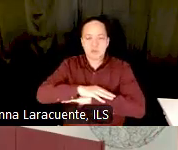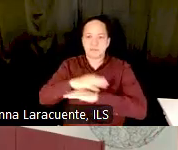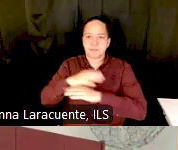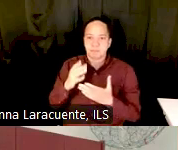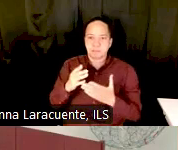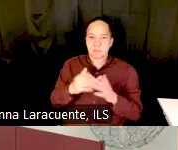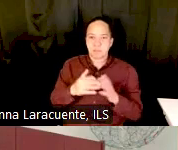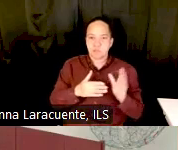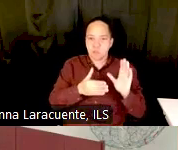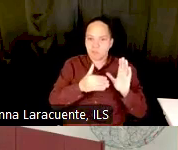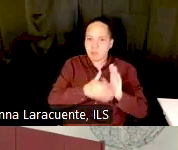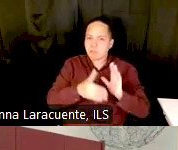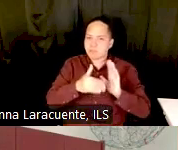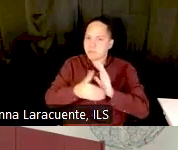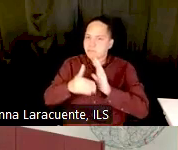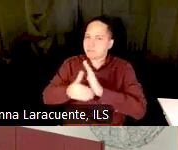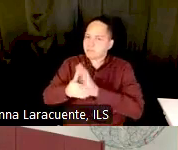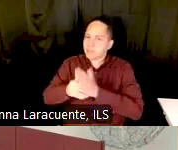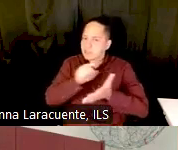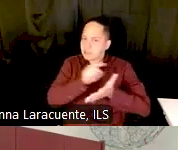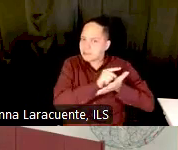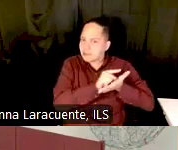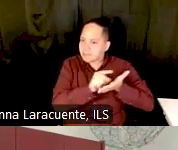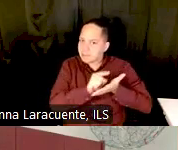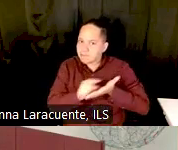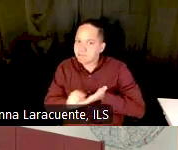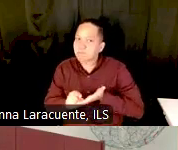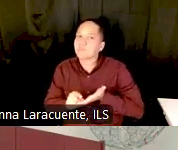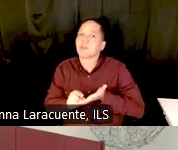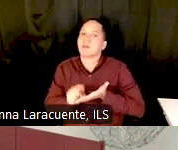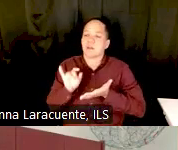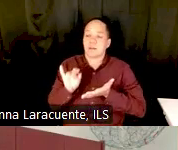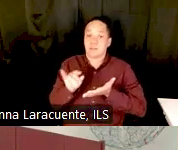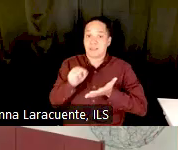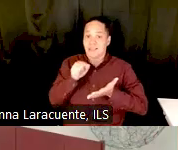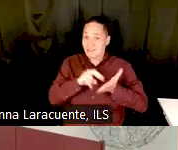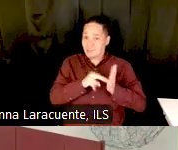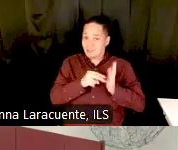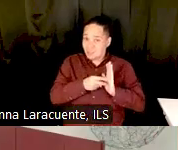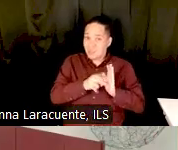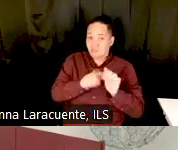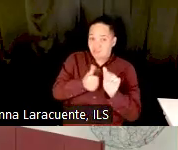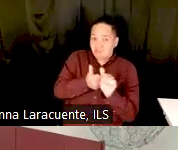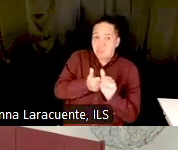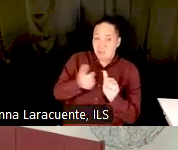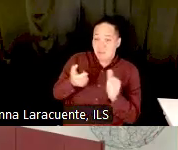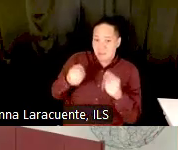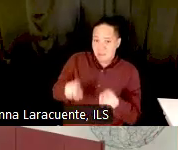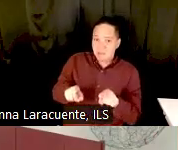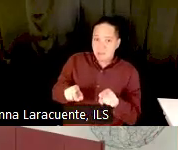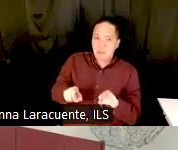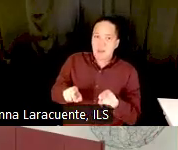estado presentes por las últimas semanas, pues entonces eso es indicativo de que algo más puede estar ocurriendo y sería bueno